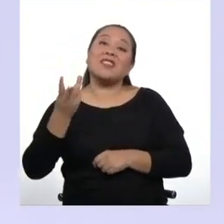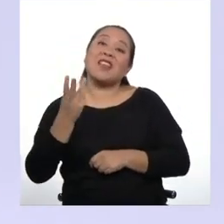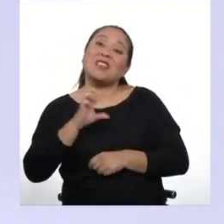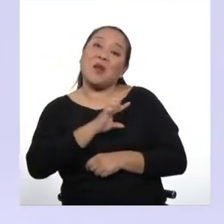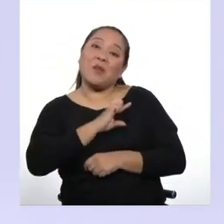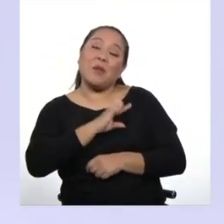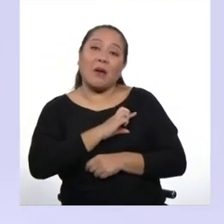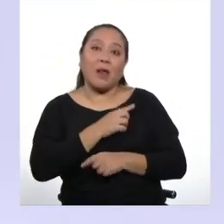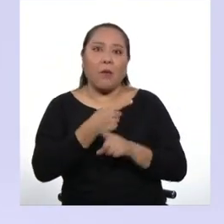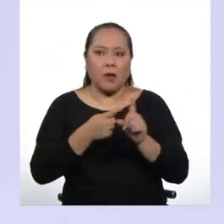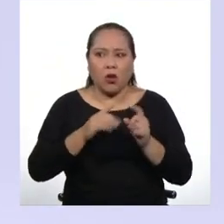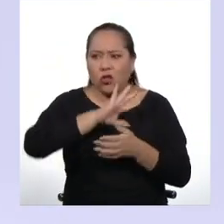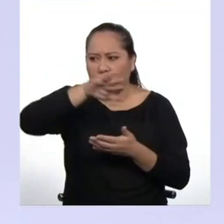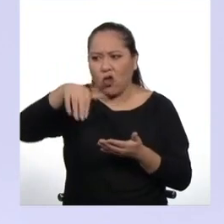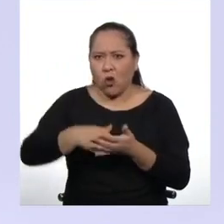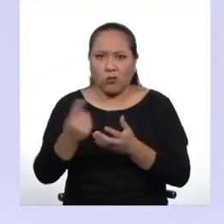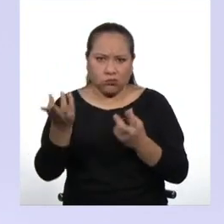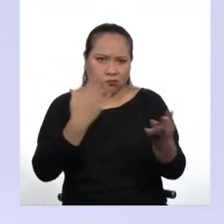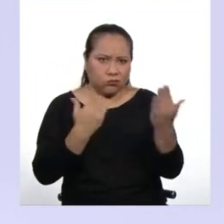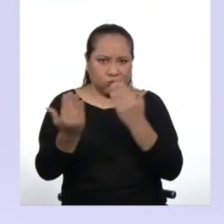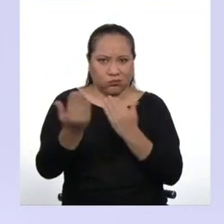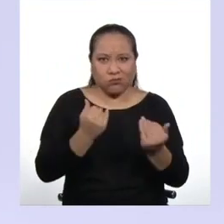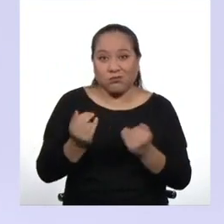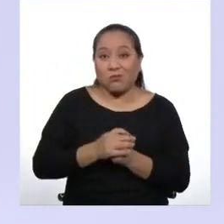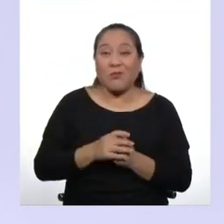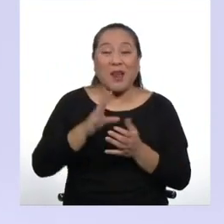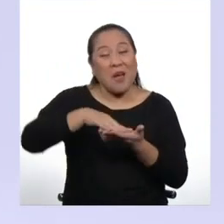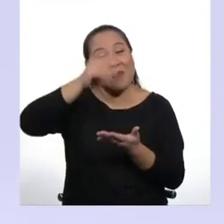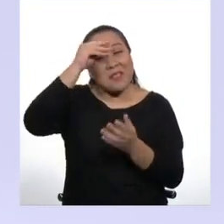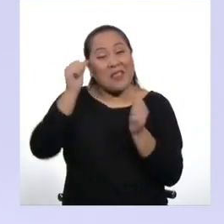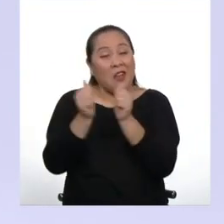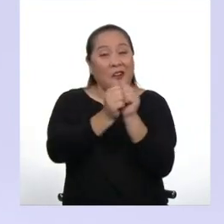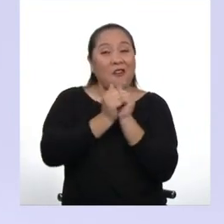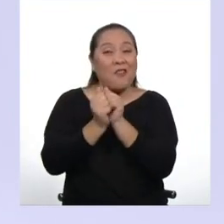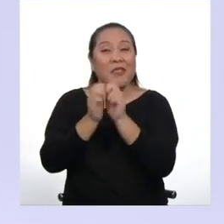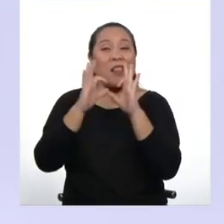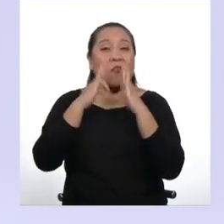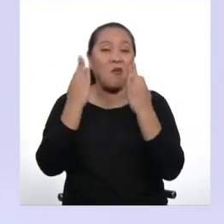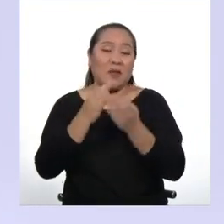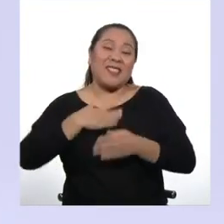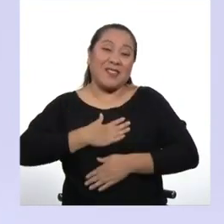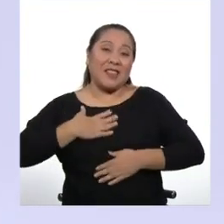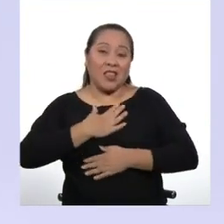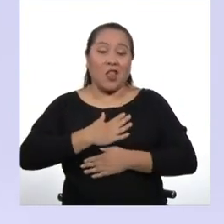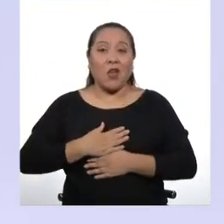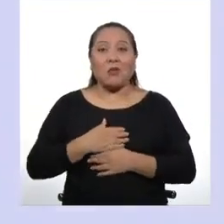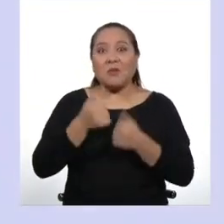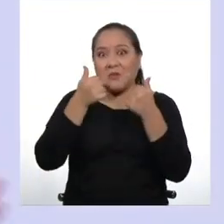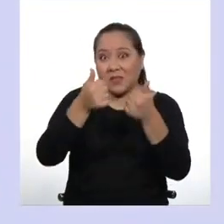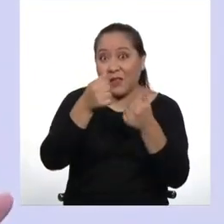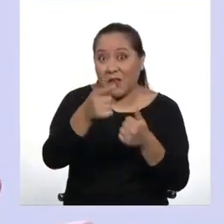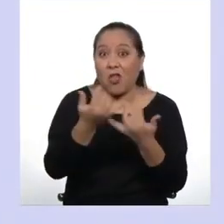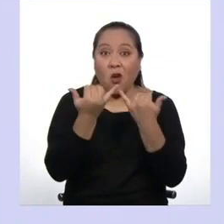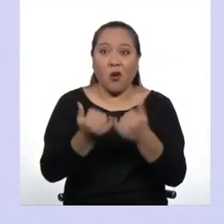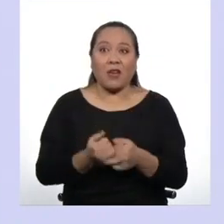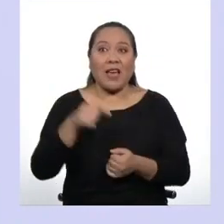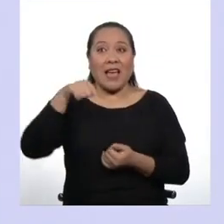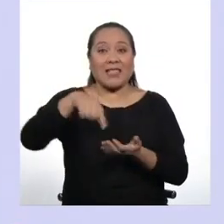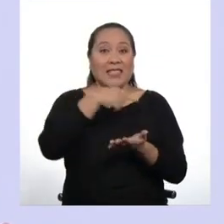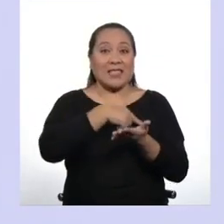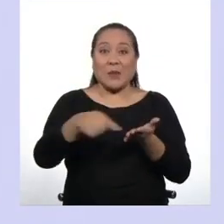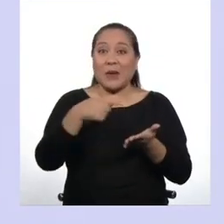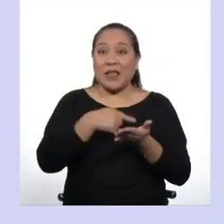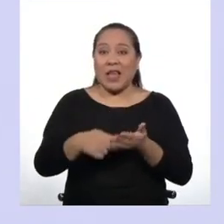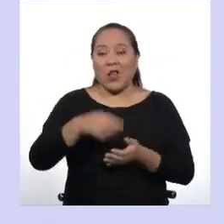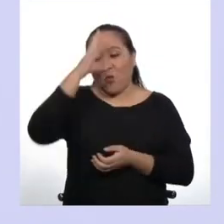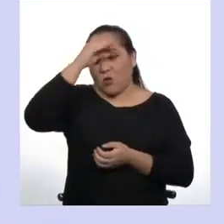primaria, pero todos pueden reunirse porque aprender en familia es aún más divertido. Espero que se encuentren muy bien el día de hoy. Estas semanas, los